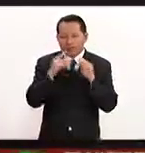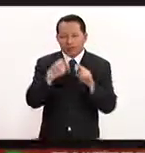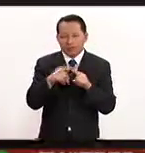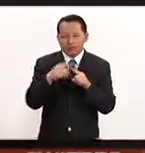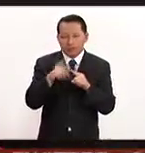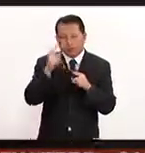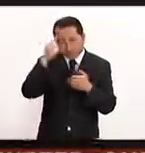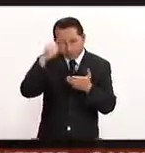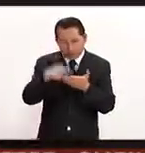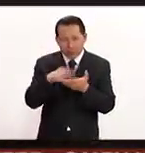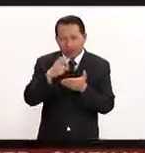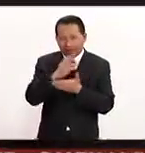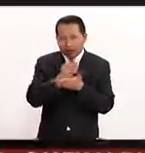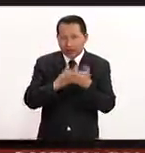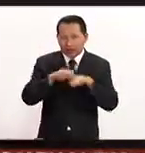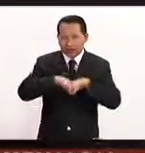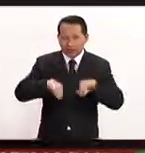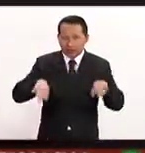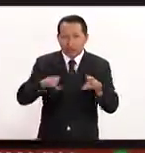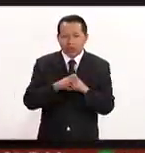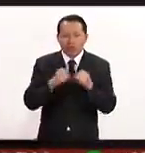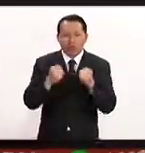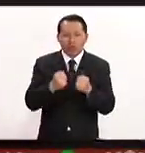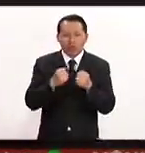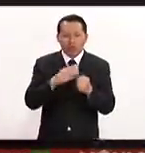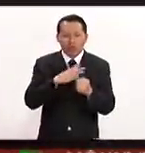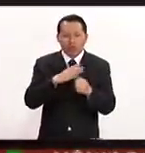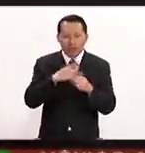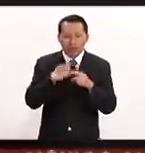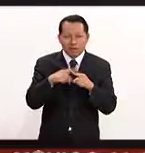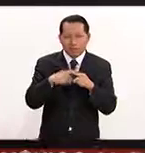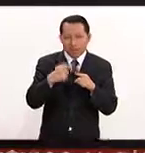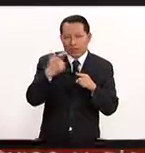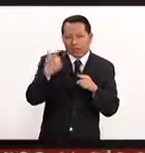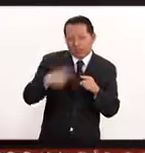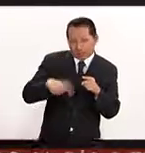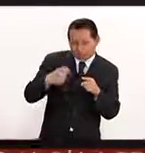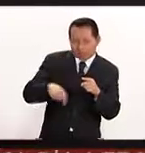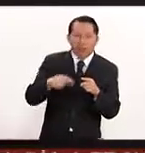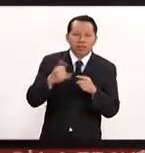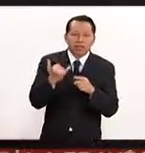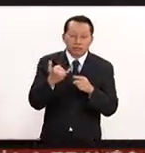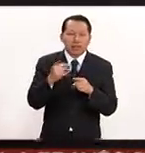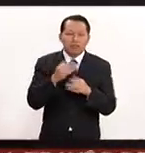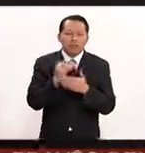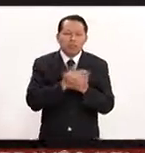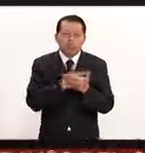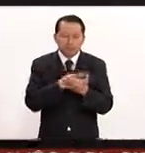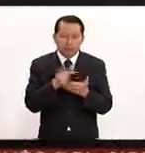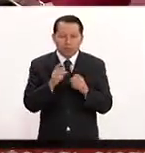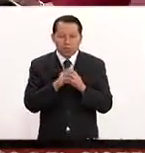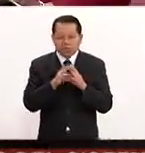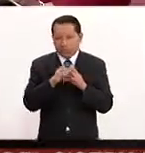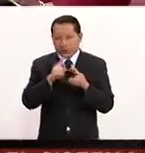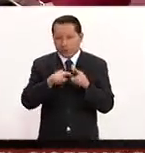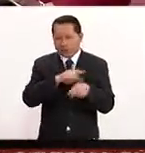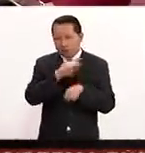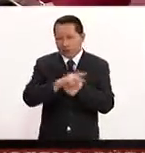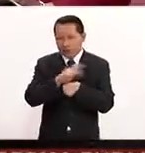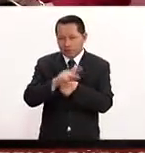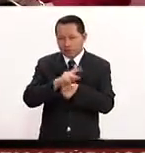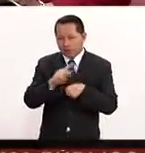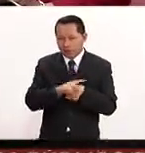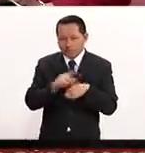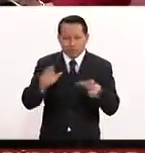creo que ha sido esta división enorme entre las partes ricas y las partes menos privilegiadas de los países, lo que ha